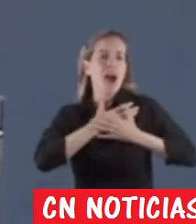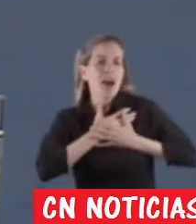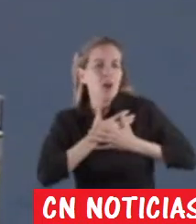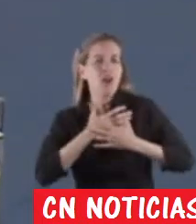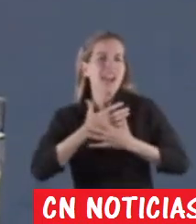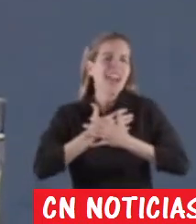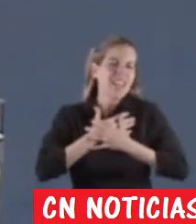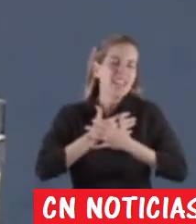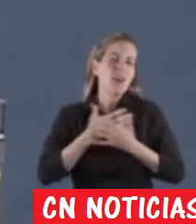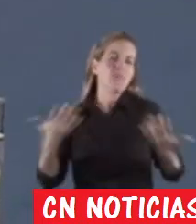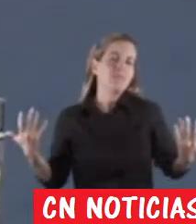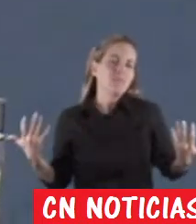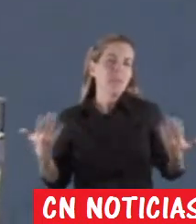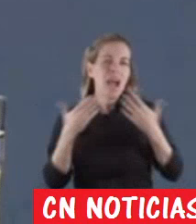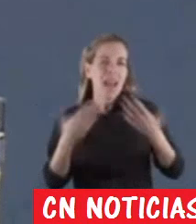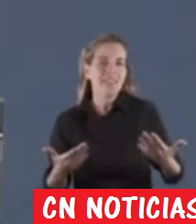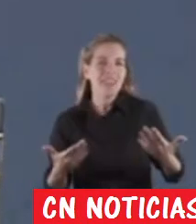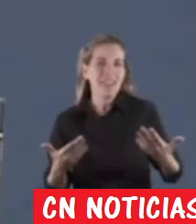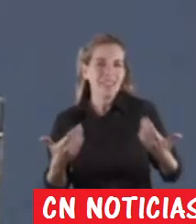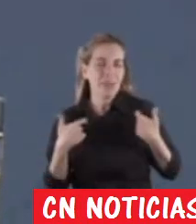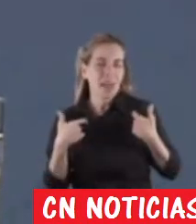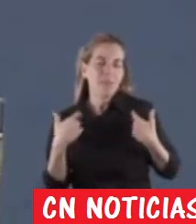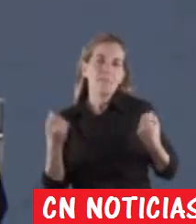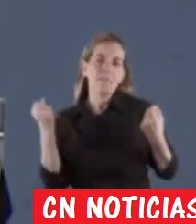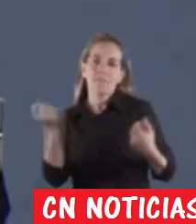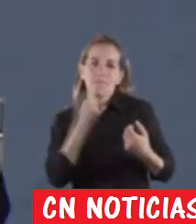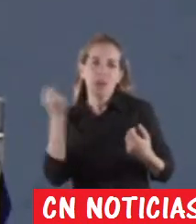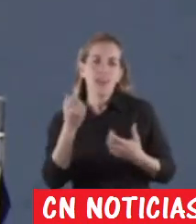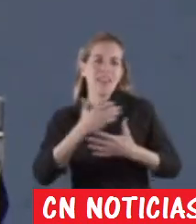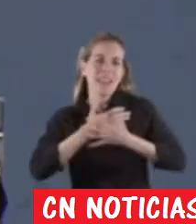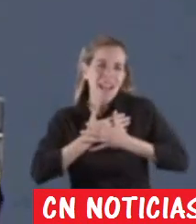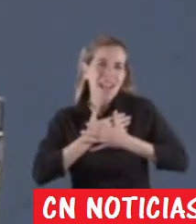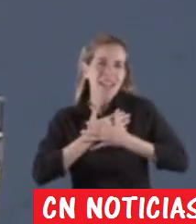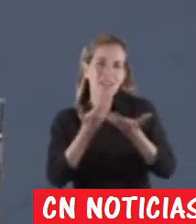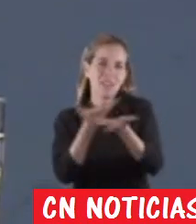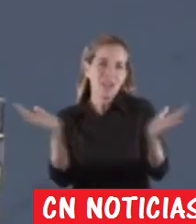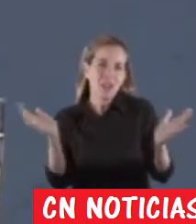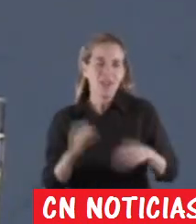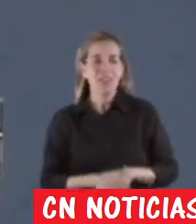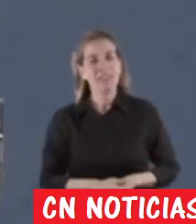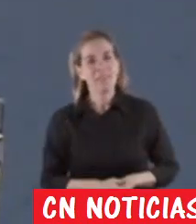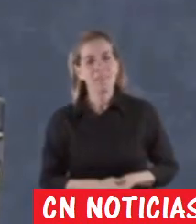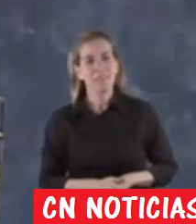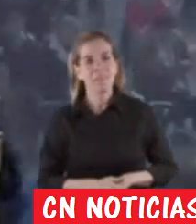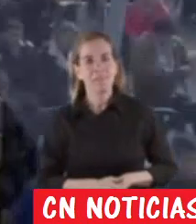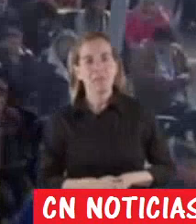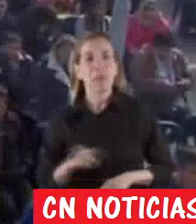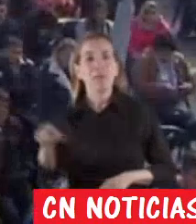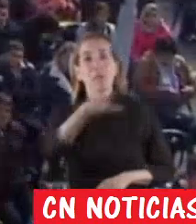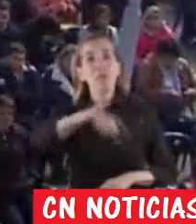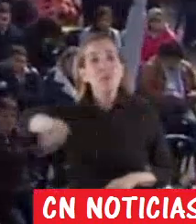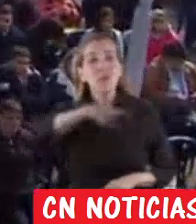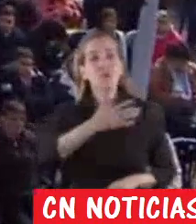afecto, por tanto cariño. No saben lo reconfortante que es sentir el cariño de cada uno de ustedes. Ustedes son